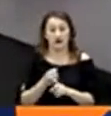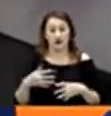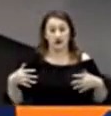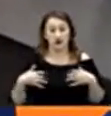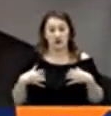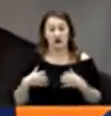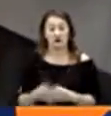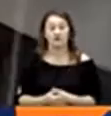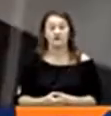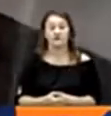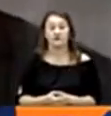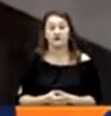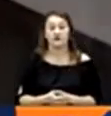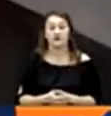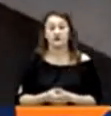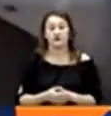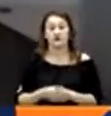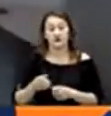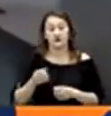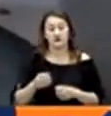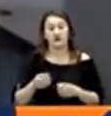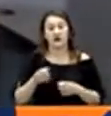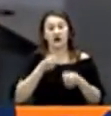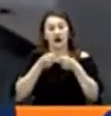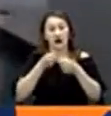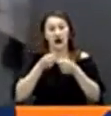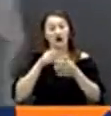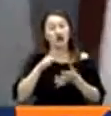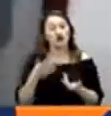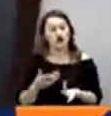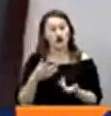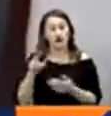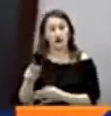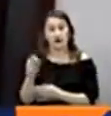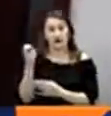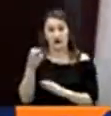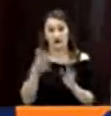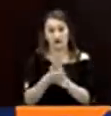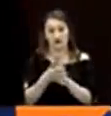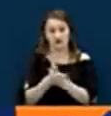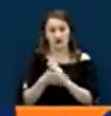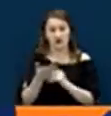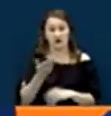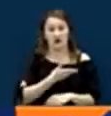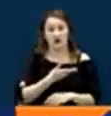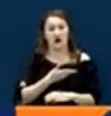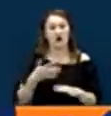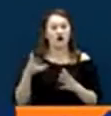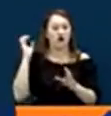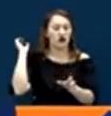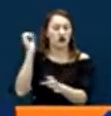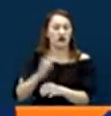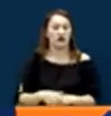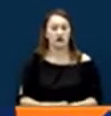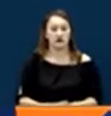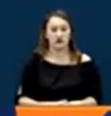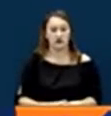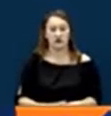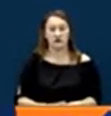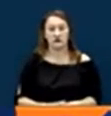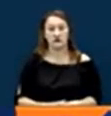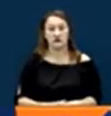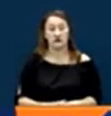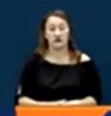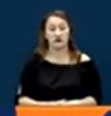Durante las respectivas audiencias, la fiscalía narró inicialmente la forma en que Durán atacó a su progenitora. Brian Stick, armado de